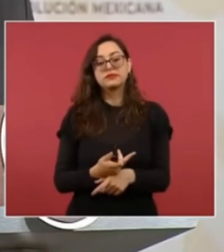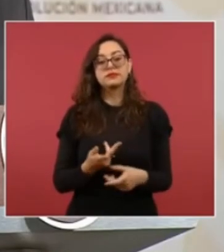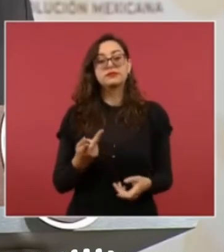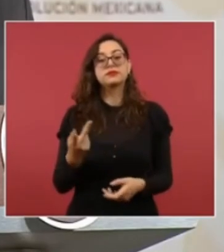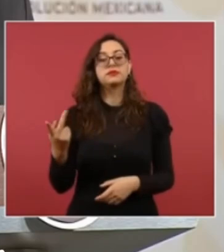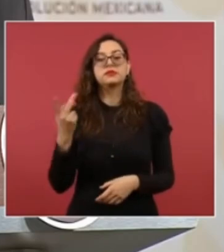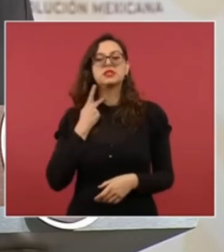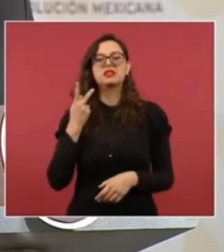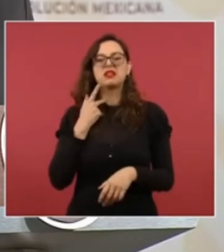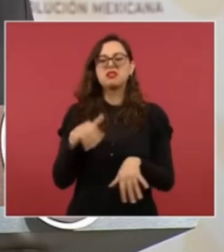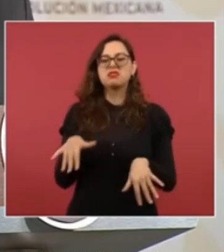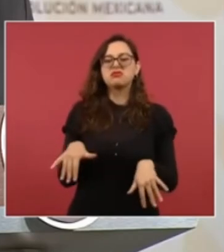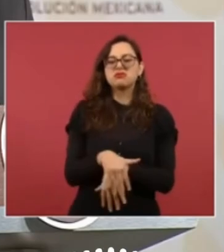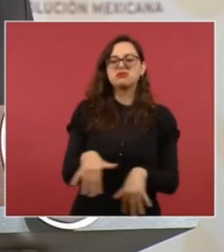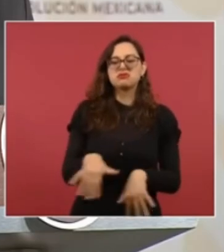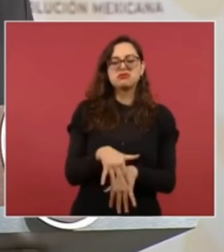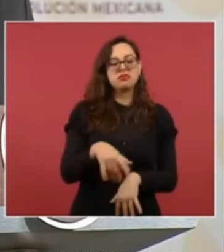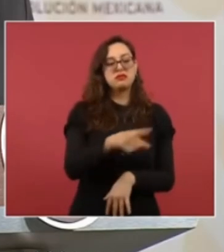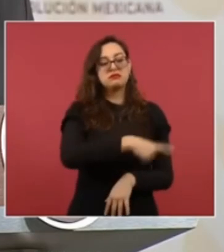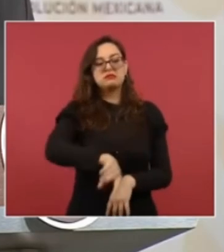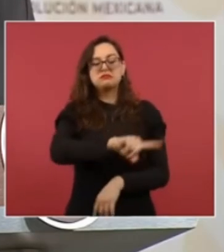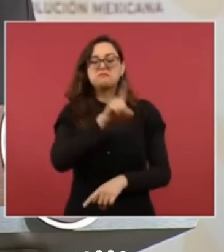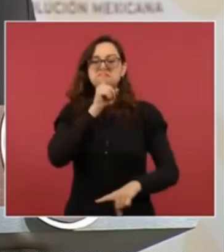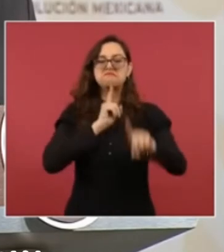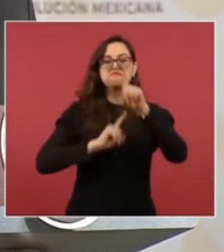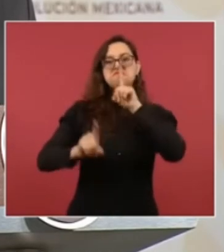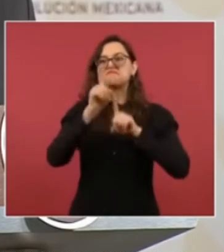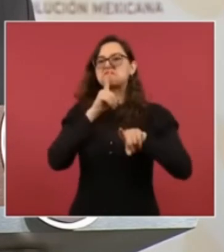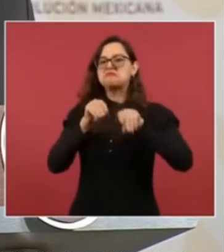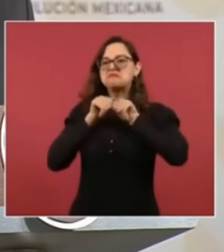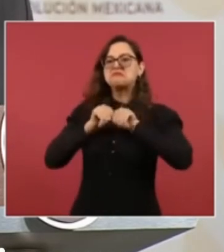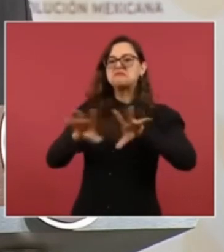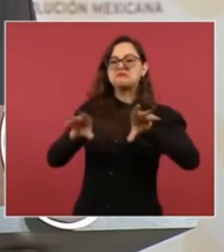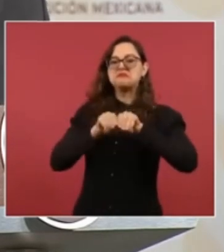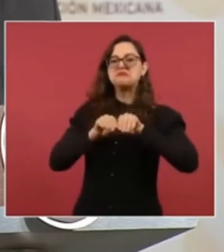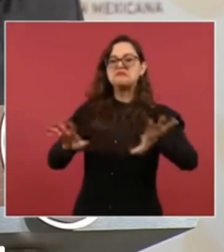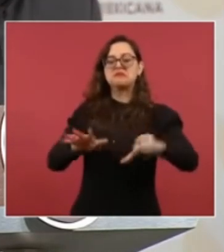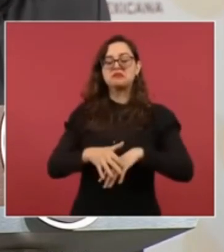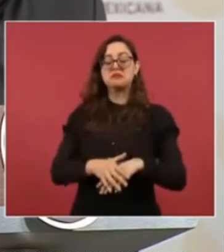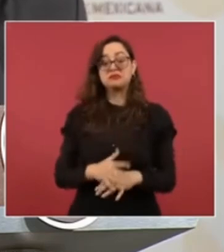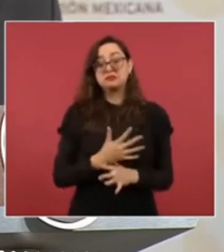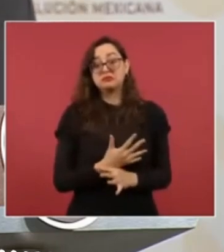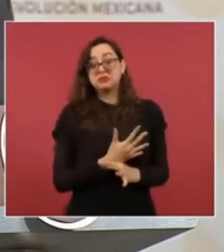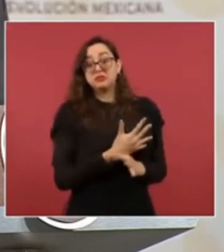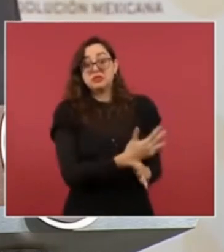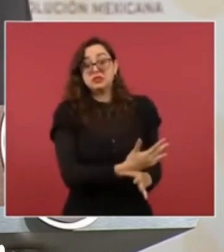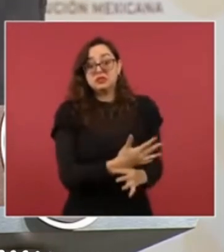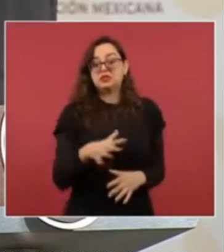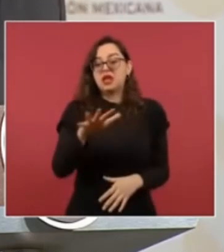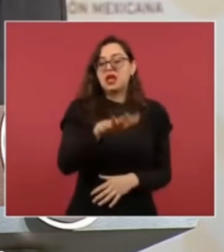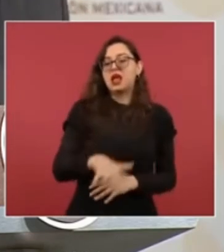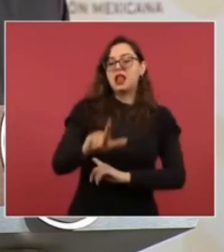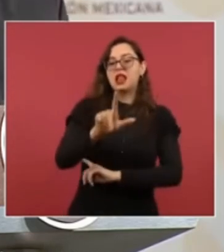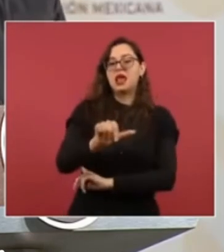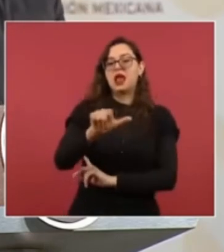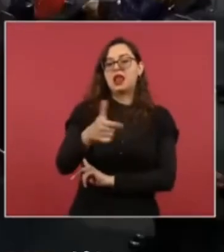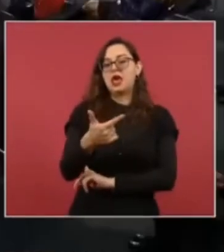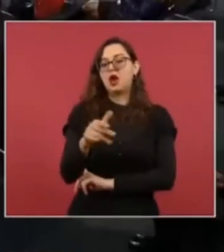un agente que él mismo dijo que yo estaba en mi derecho, como cualquier mexicano, de participar, y yo eso